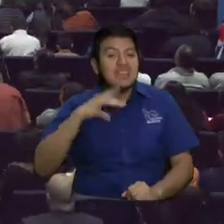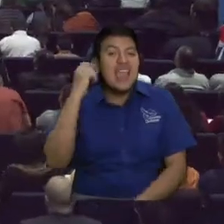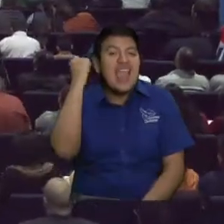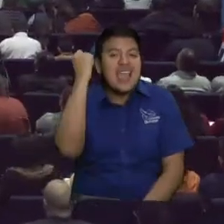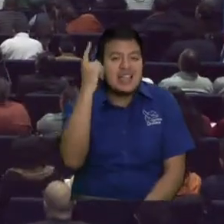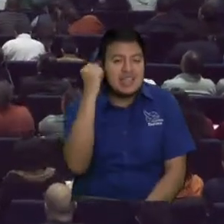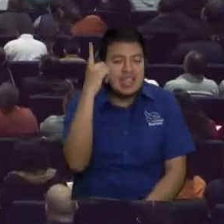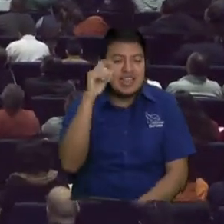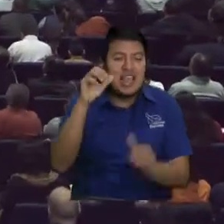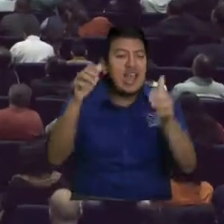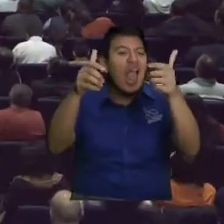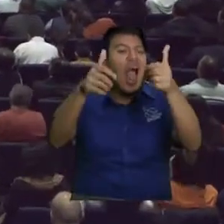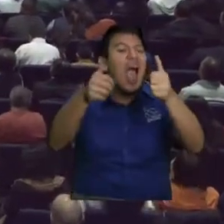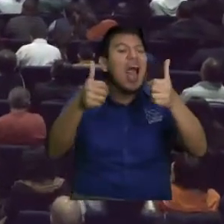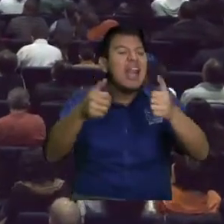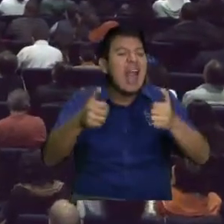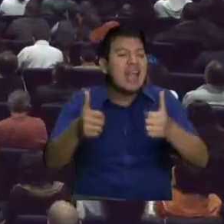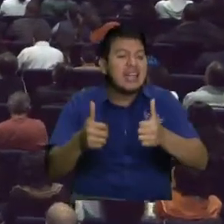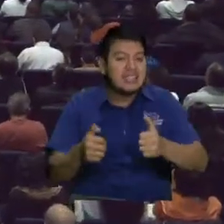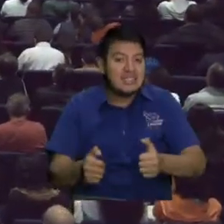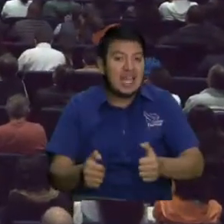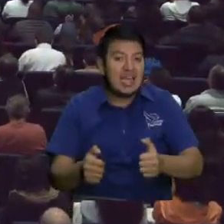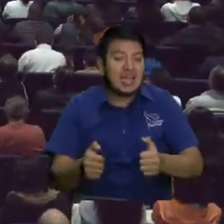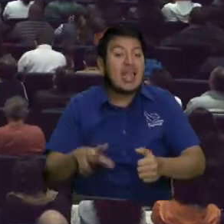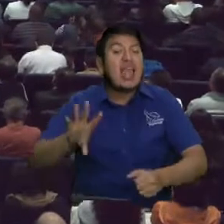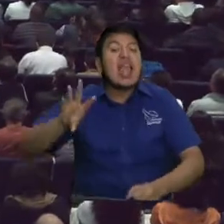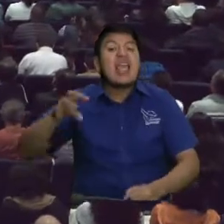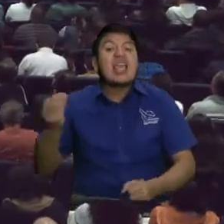Esto a veces es malinterpretado, esto que le estoy diciendo.